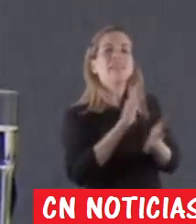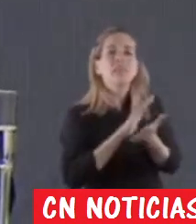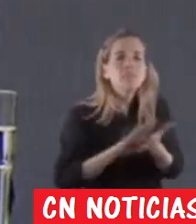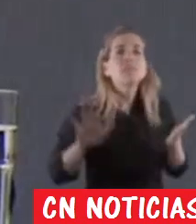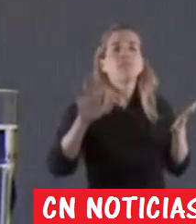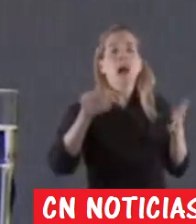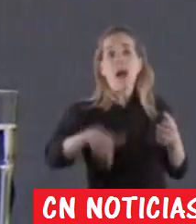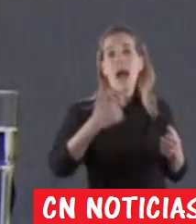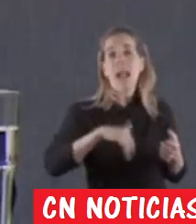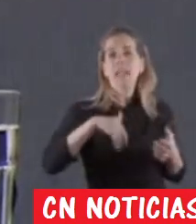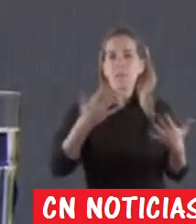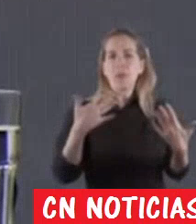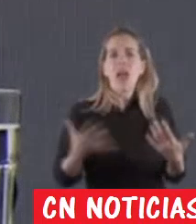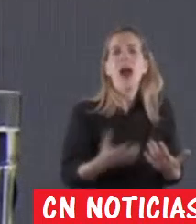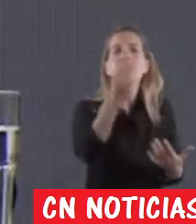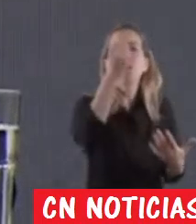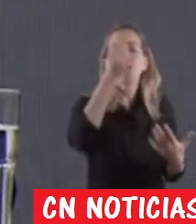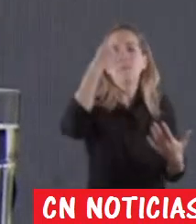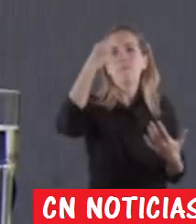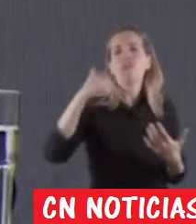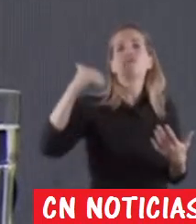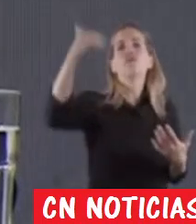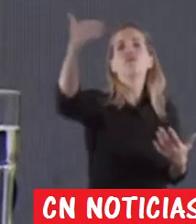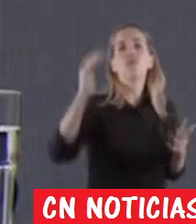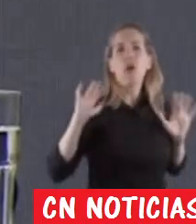oportunidades que el futuro le está brindando.